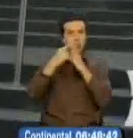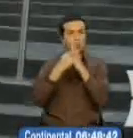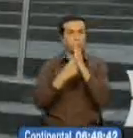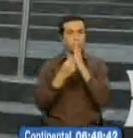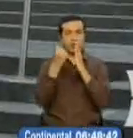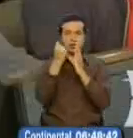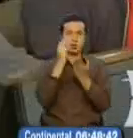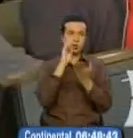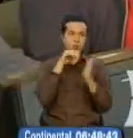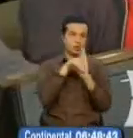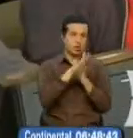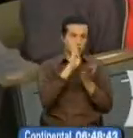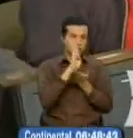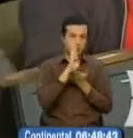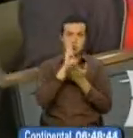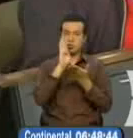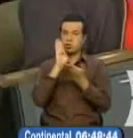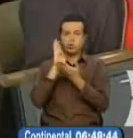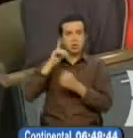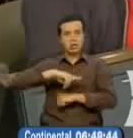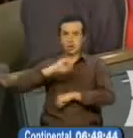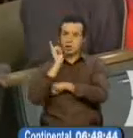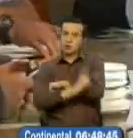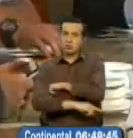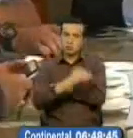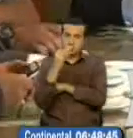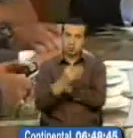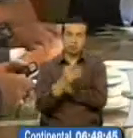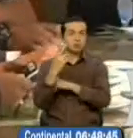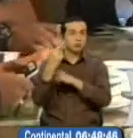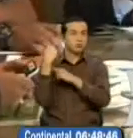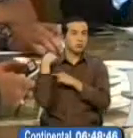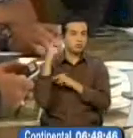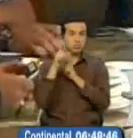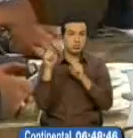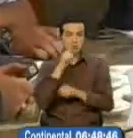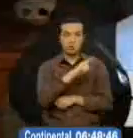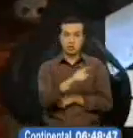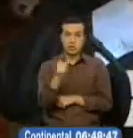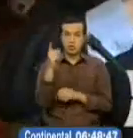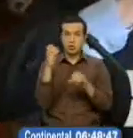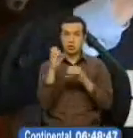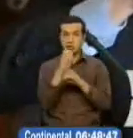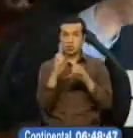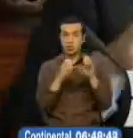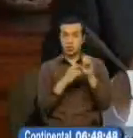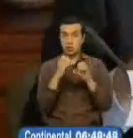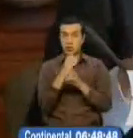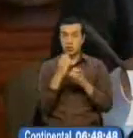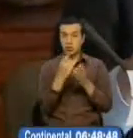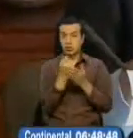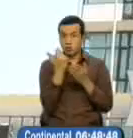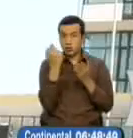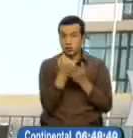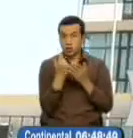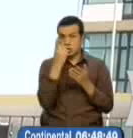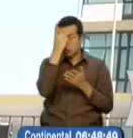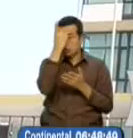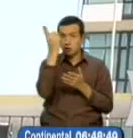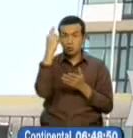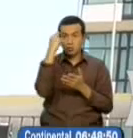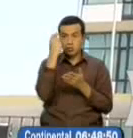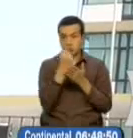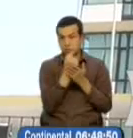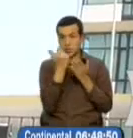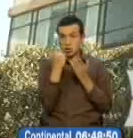y del BIES y que se sancione con el peso de la ley a los responsables que sacaron de los balances de la institución el monto por la deuda del Estado